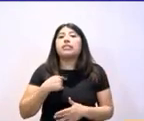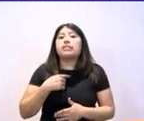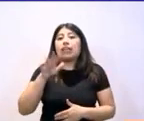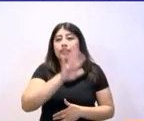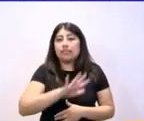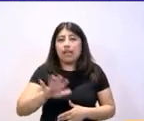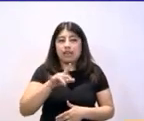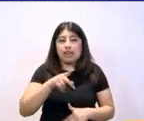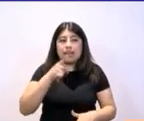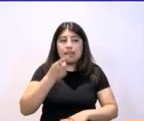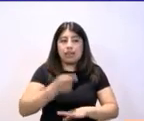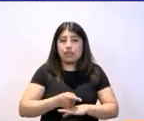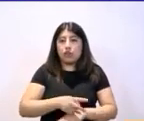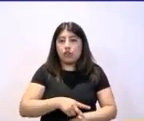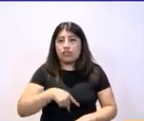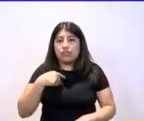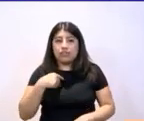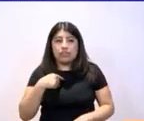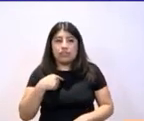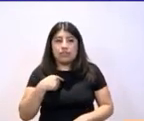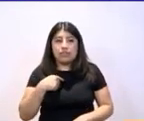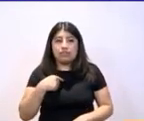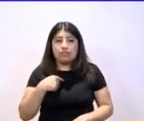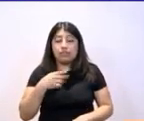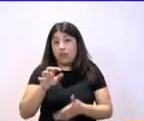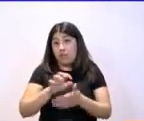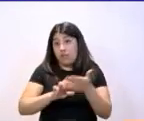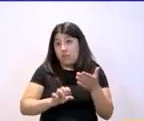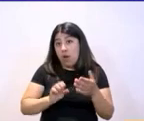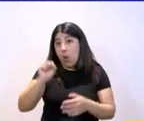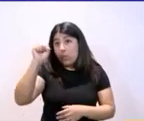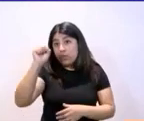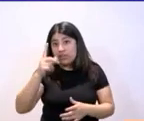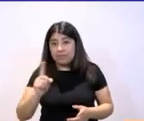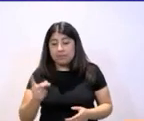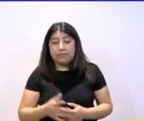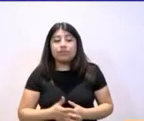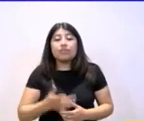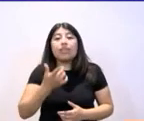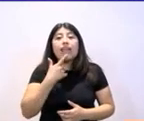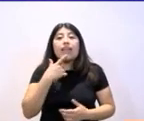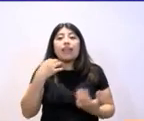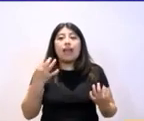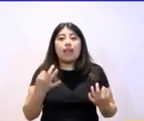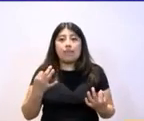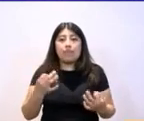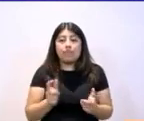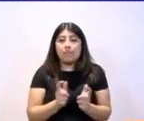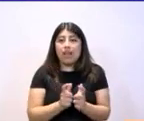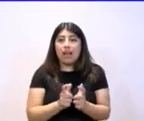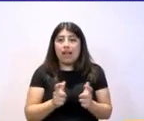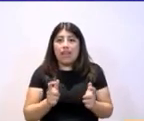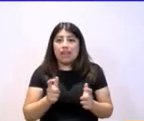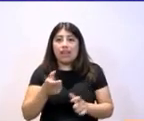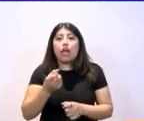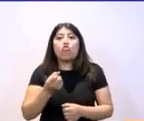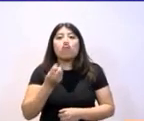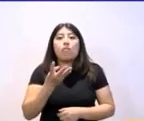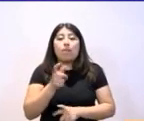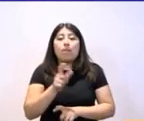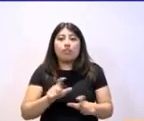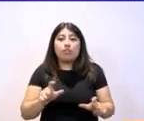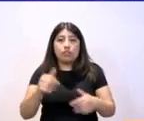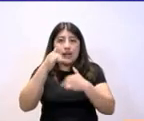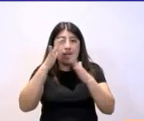Sociales. No será comunista este informe. Bueno, pues lo que viene a decir es que crece el número de personas atendidas, pero